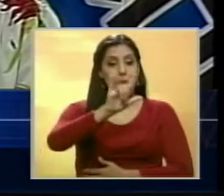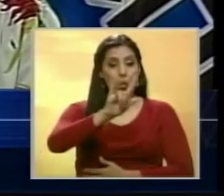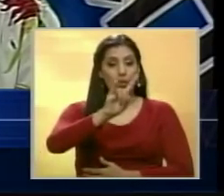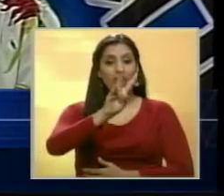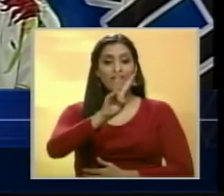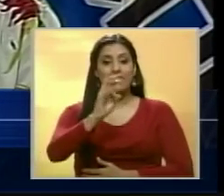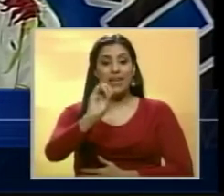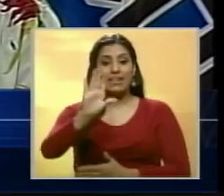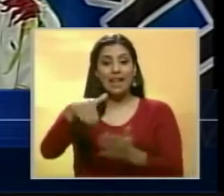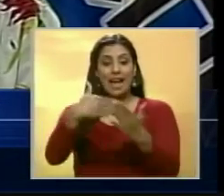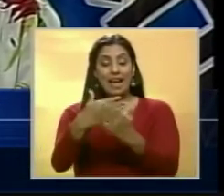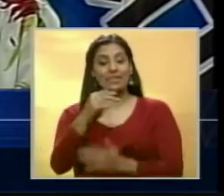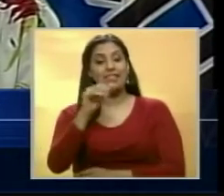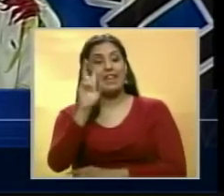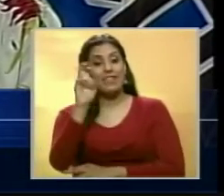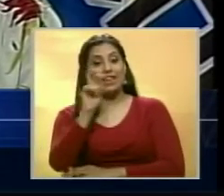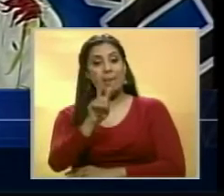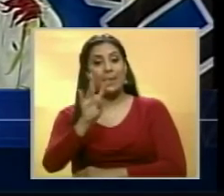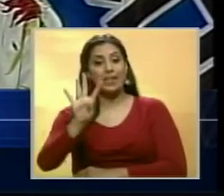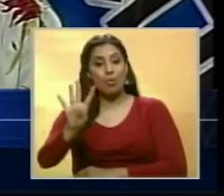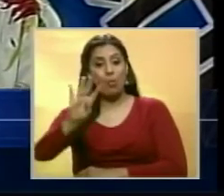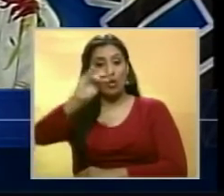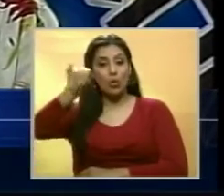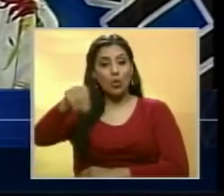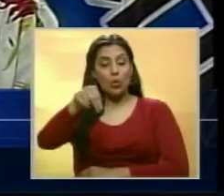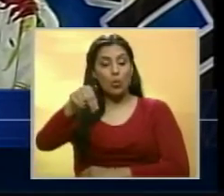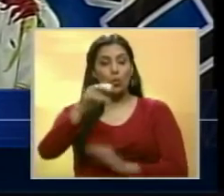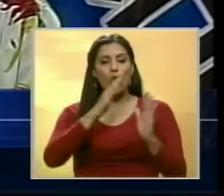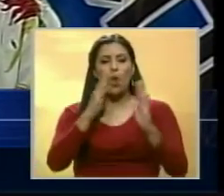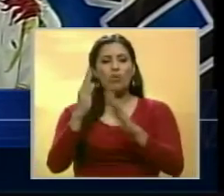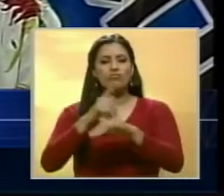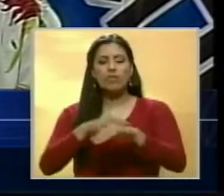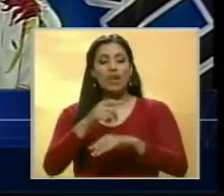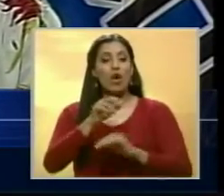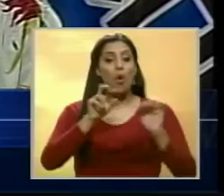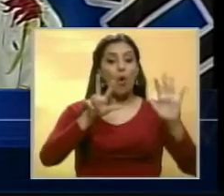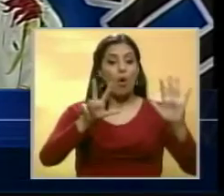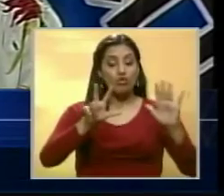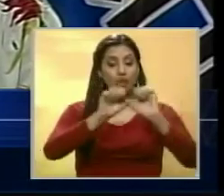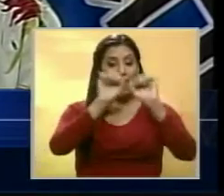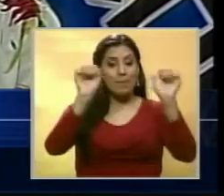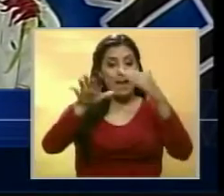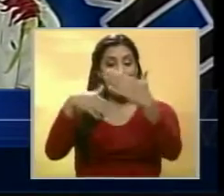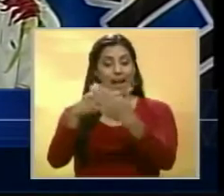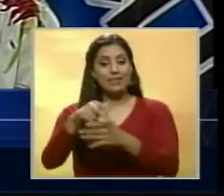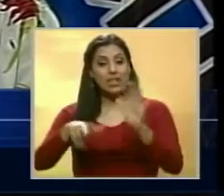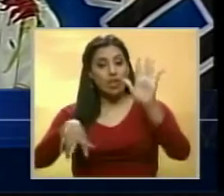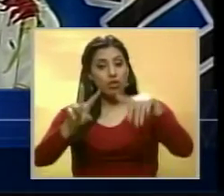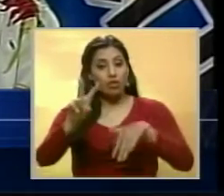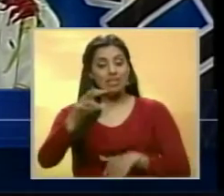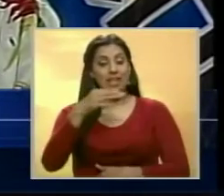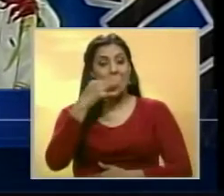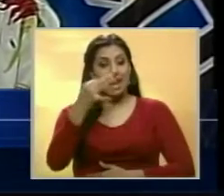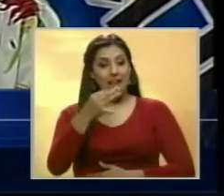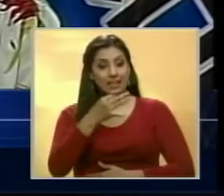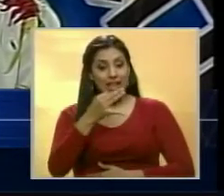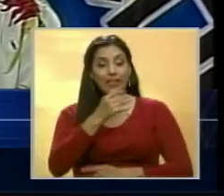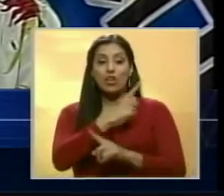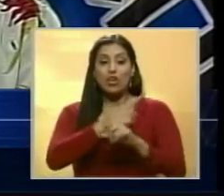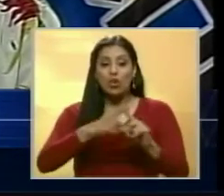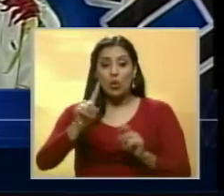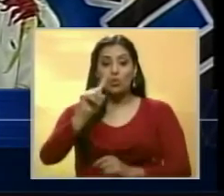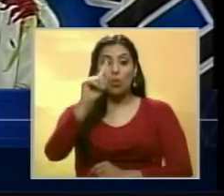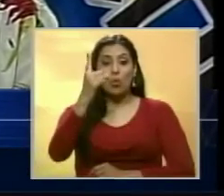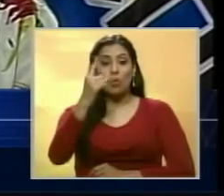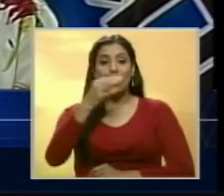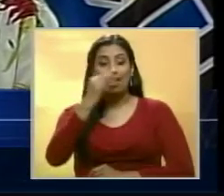viernes 24 de junio en los horarios de 8 de la mañana a 12 del mediodía y de 1